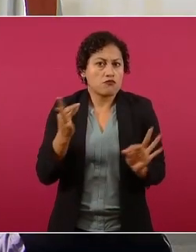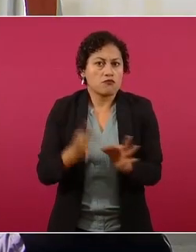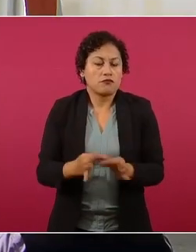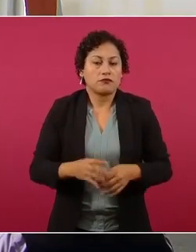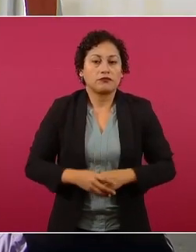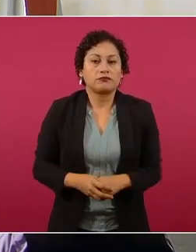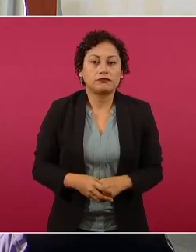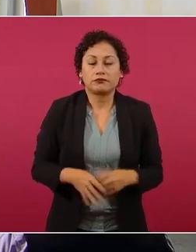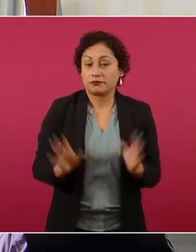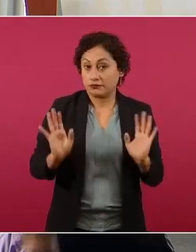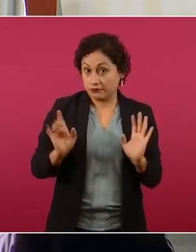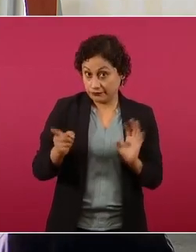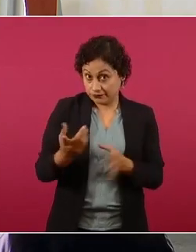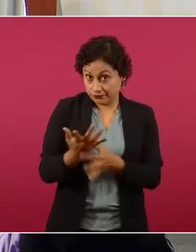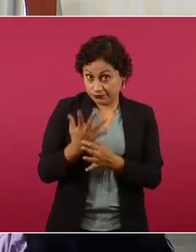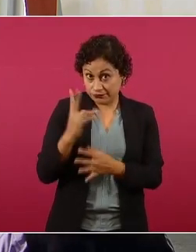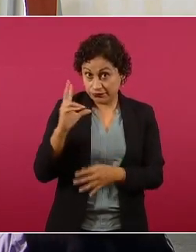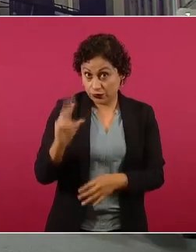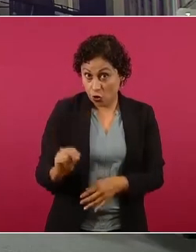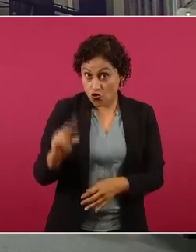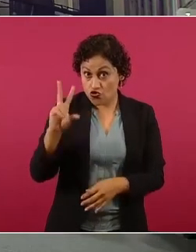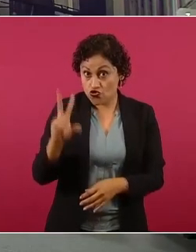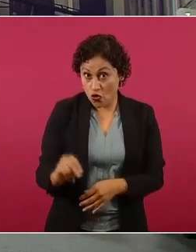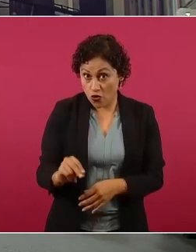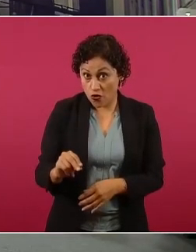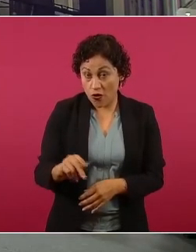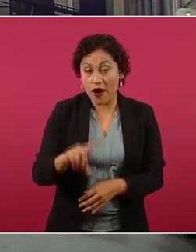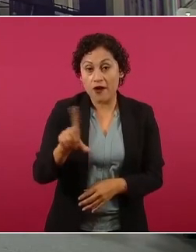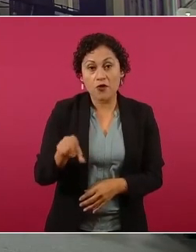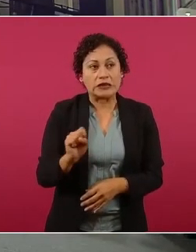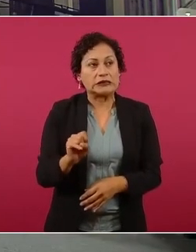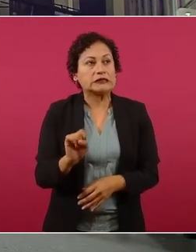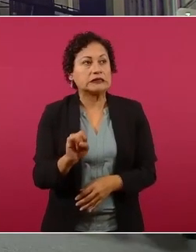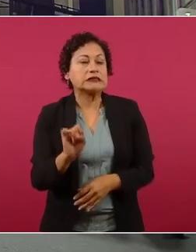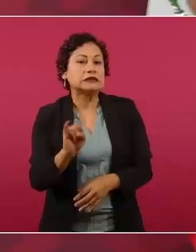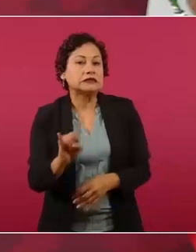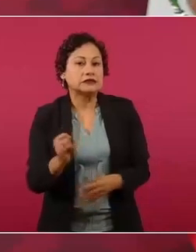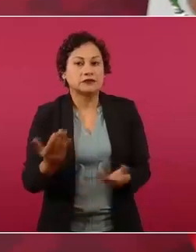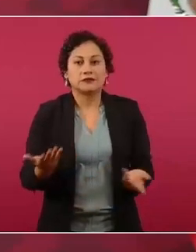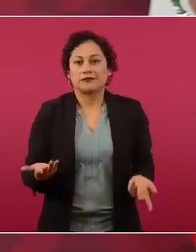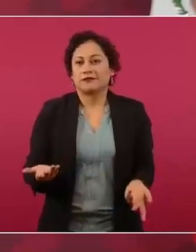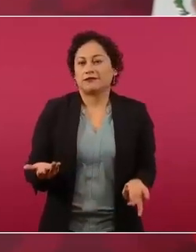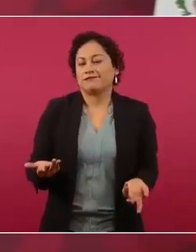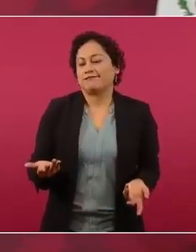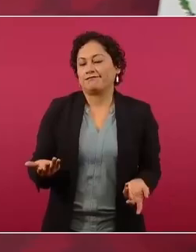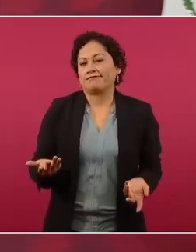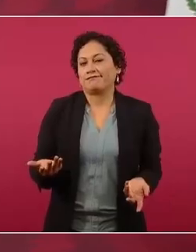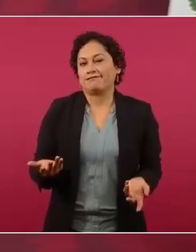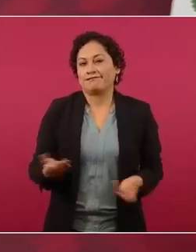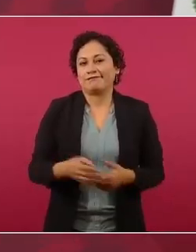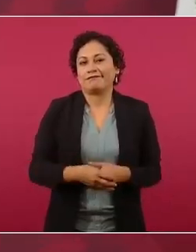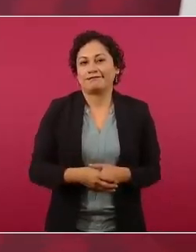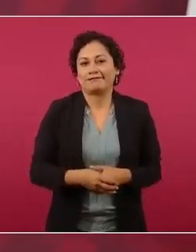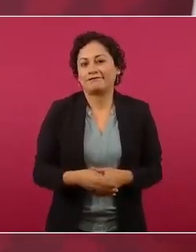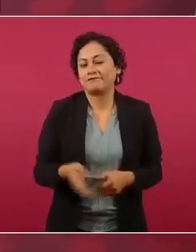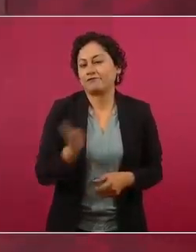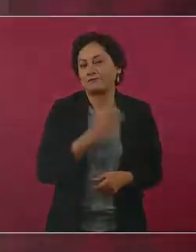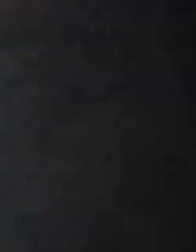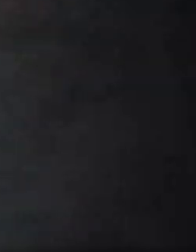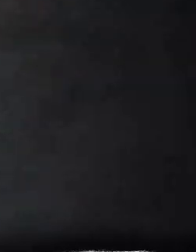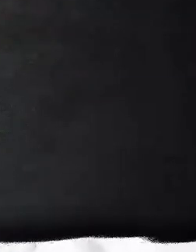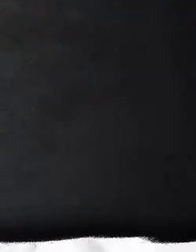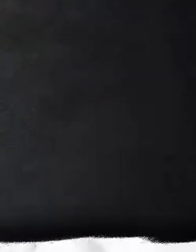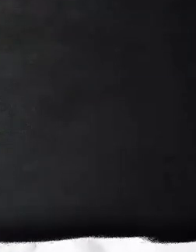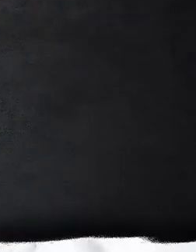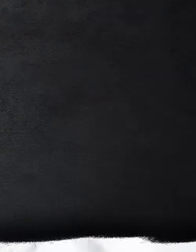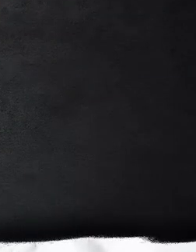Ya. No, no. Pero fue sí. Pero bueno, vamos a seguir con.